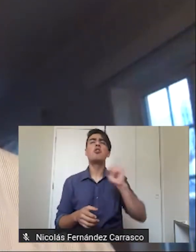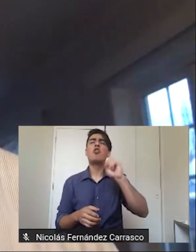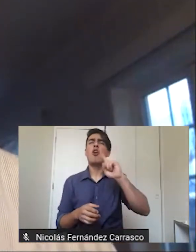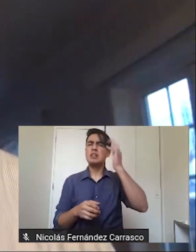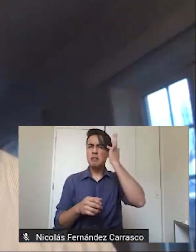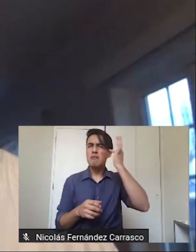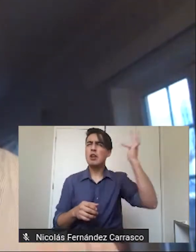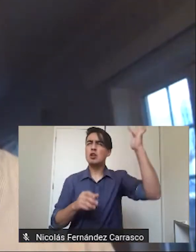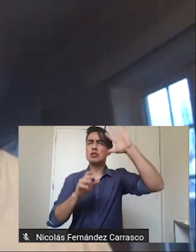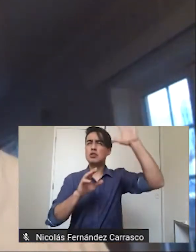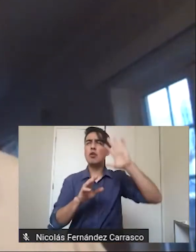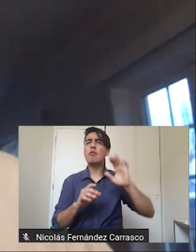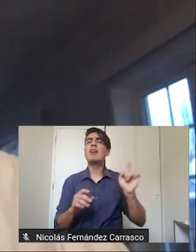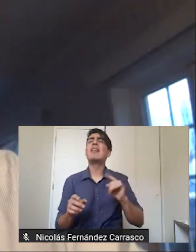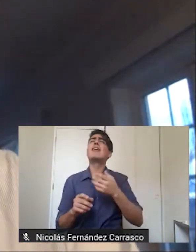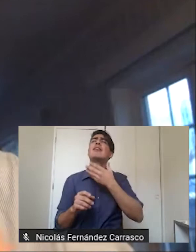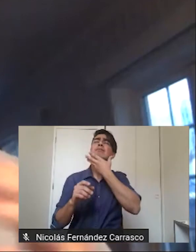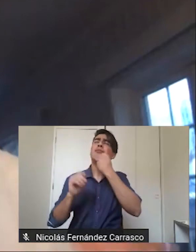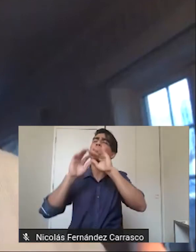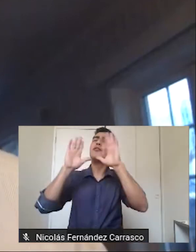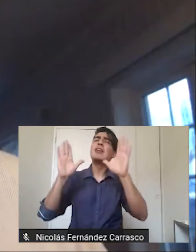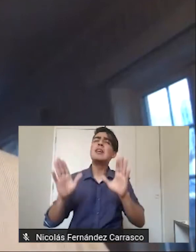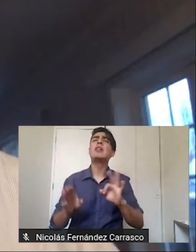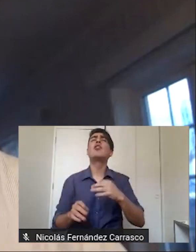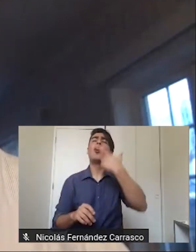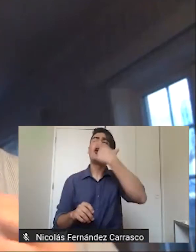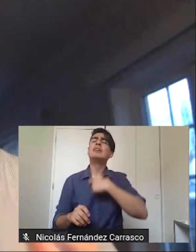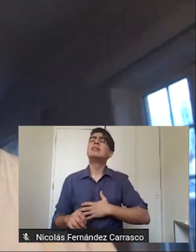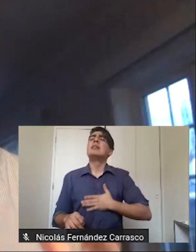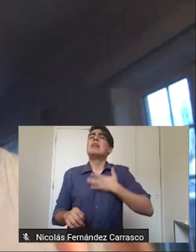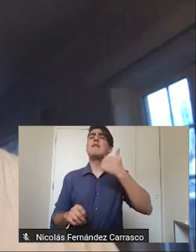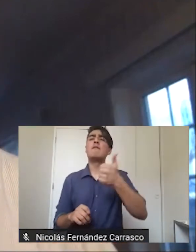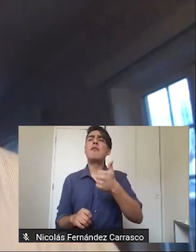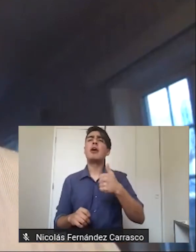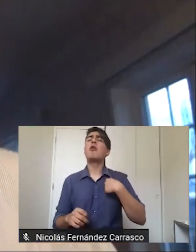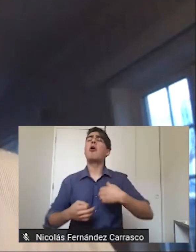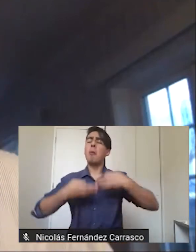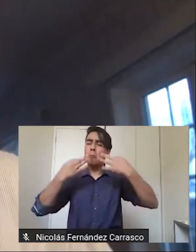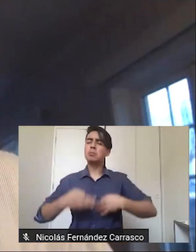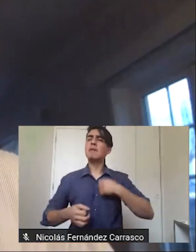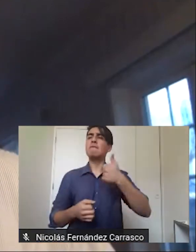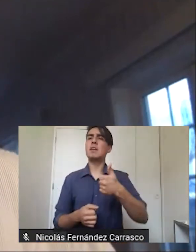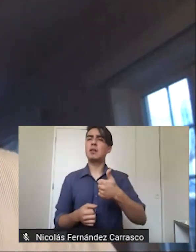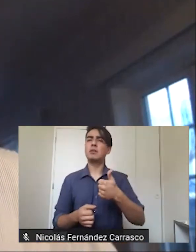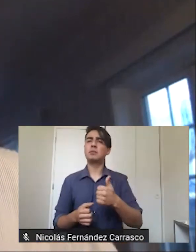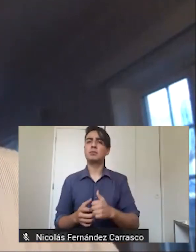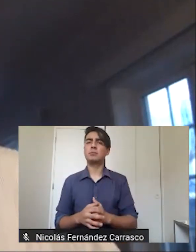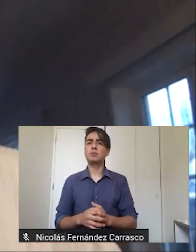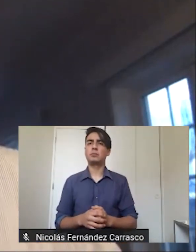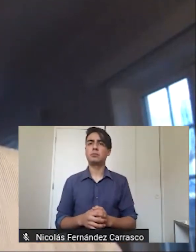filosófica de tratar de ser bonito o de ser bueno o de portarse bien en una conversación.